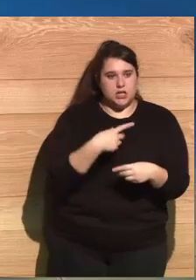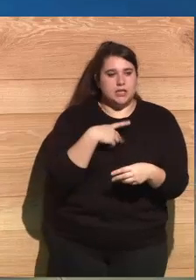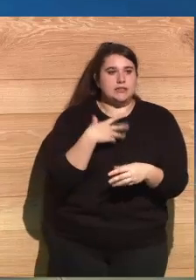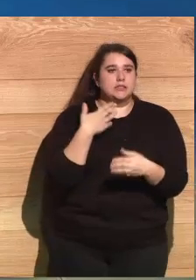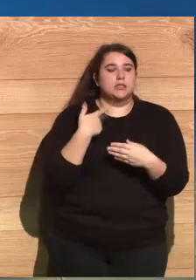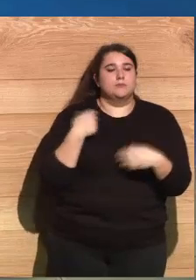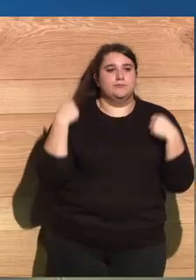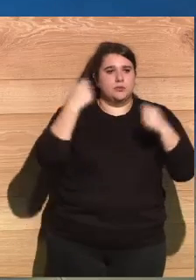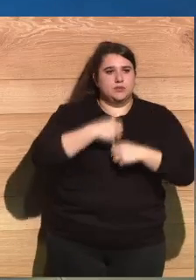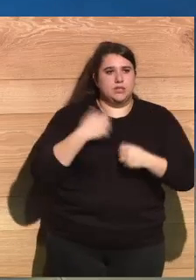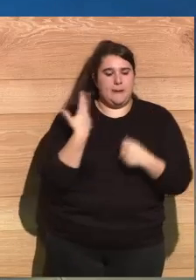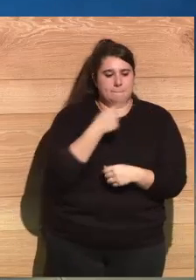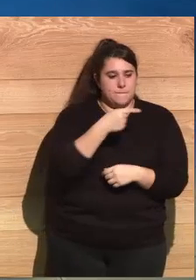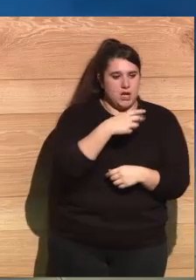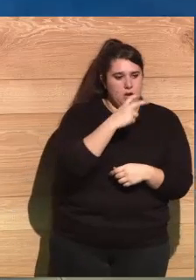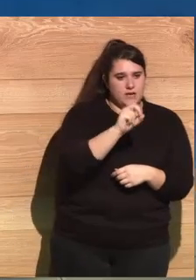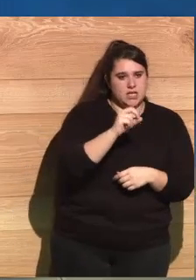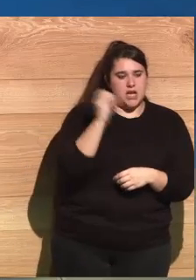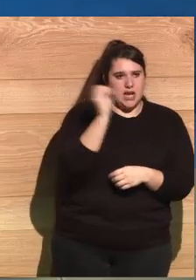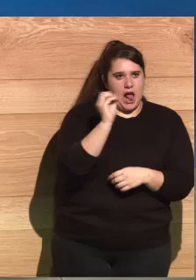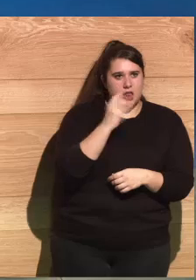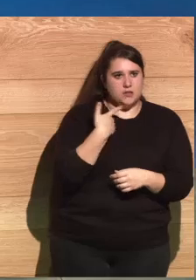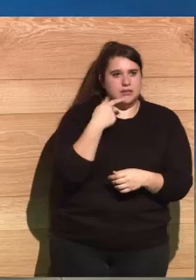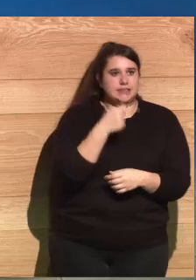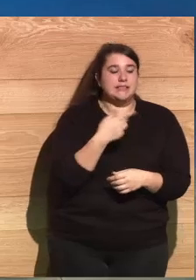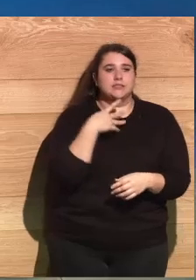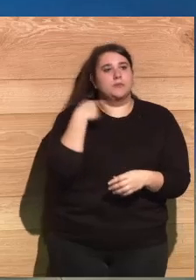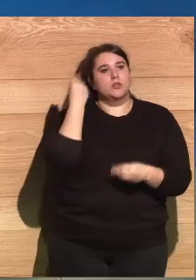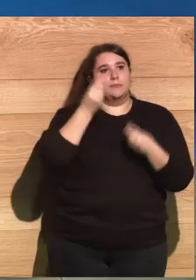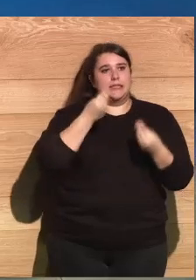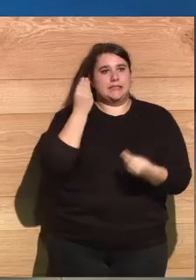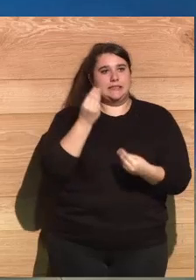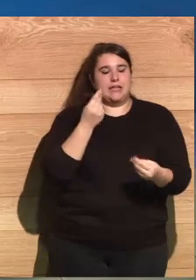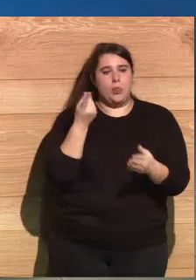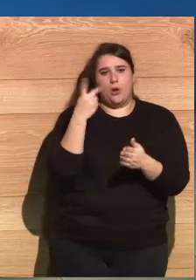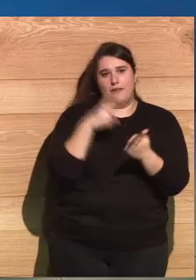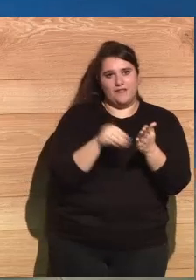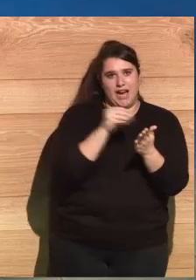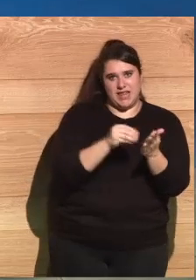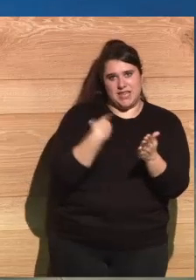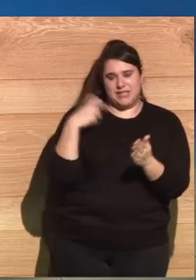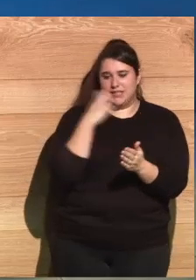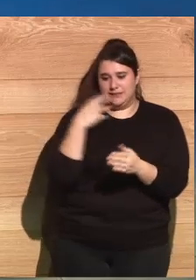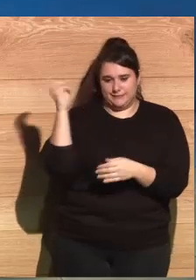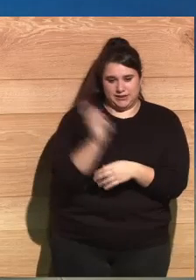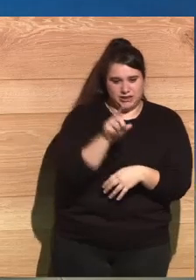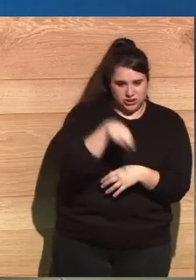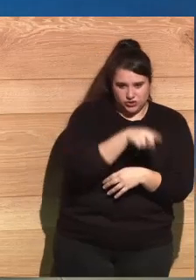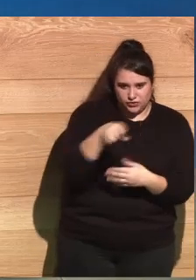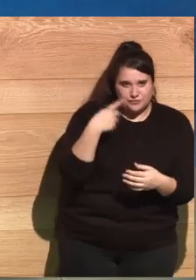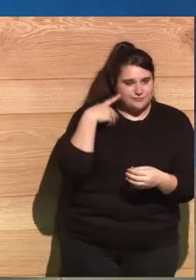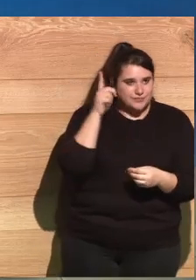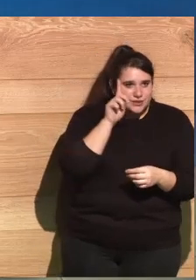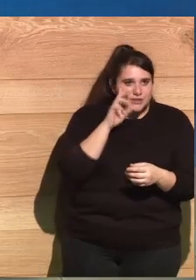abrigarnos, hay menos 20 bajo cero, te lo piensas 2 veces antes de venir a escuchar una charla magnífica, etcétera, etcétera. O sea, la relación